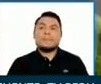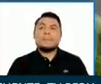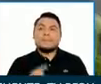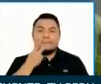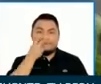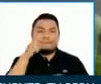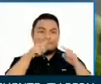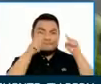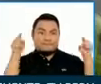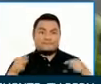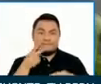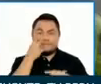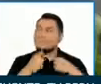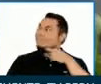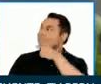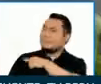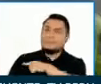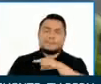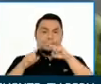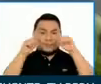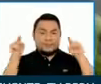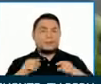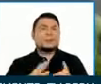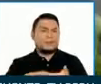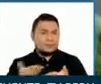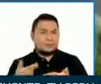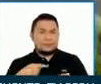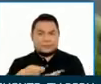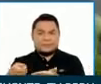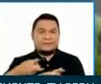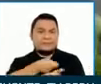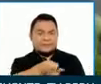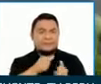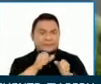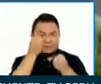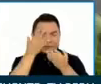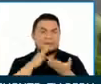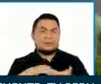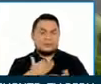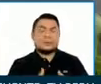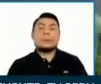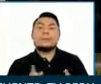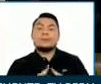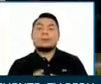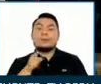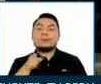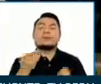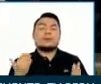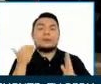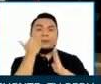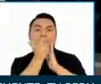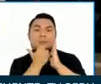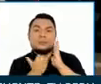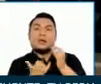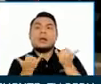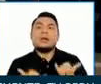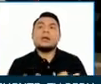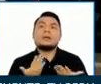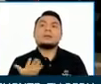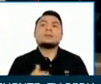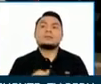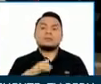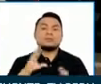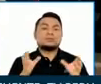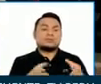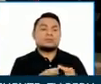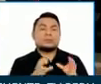en la pantalla, y por supuesto van a recibir todos la información permanente, que las medidas ahora han estado